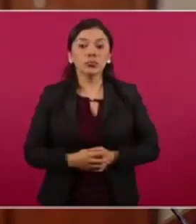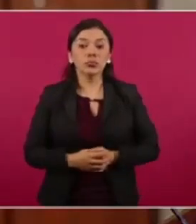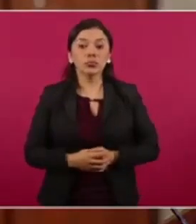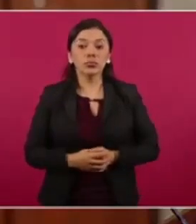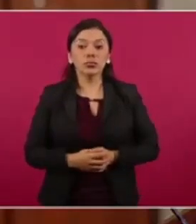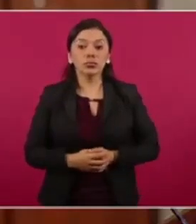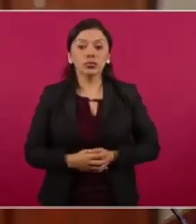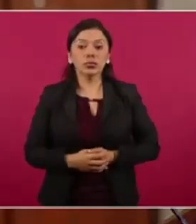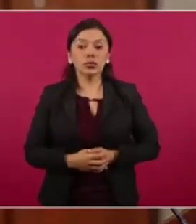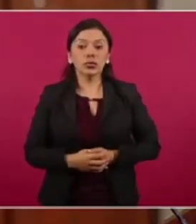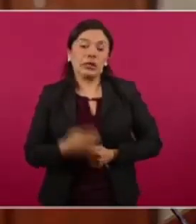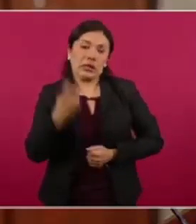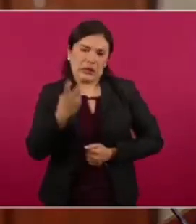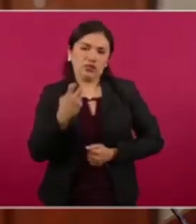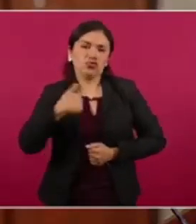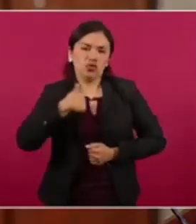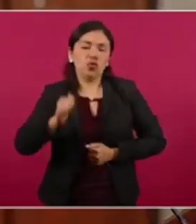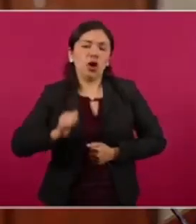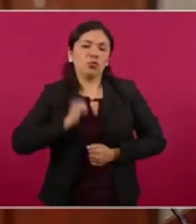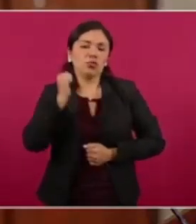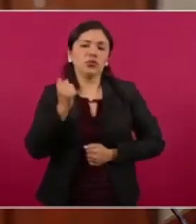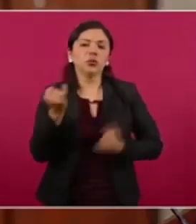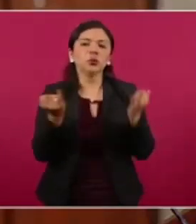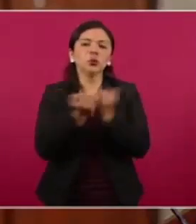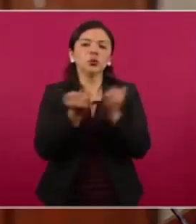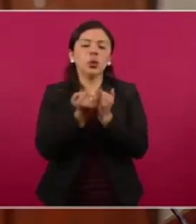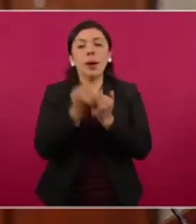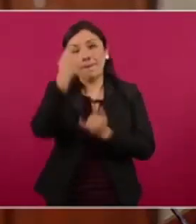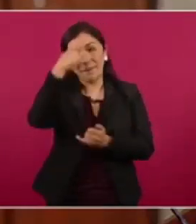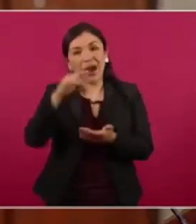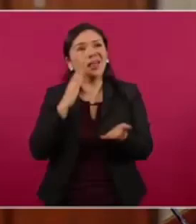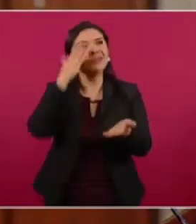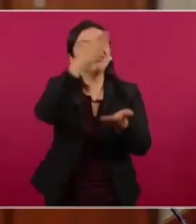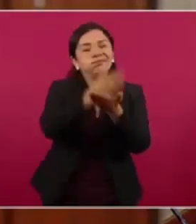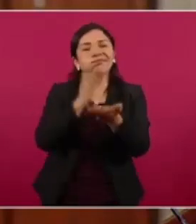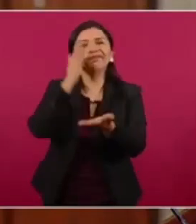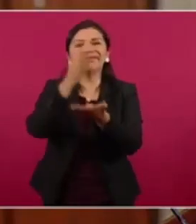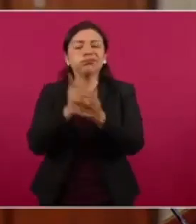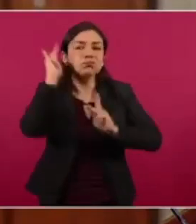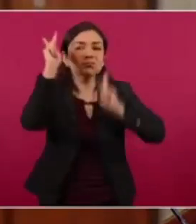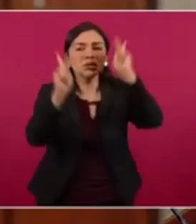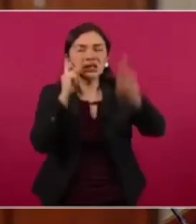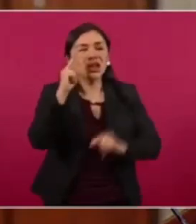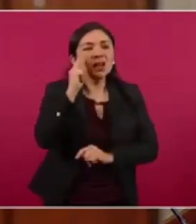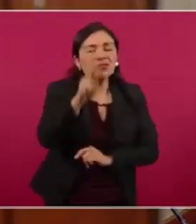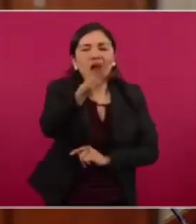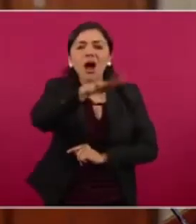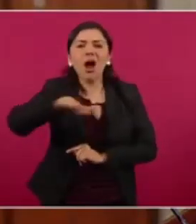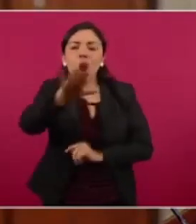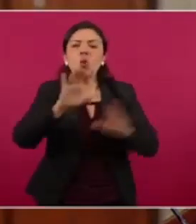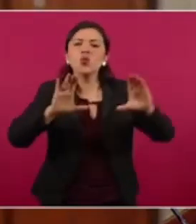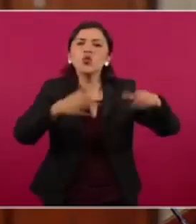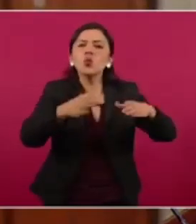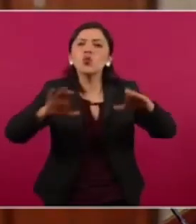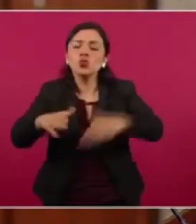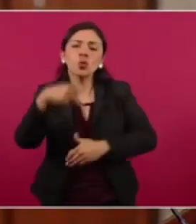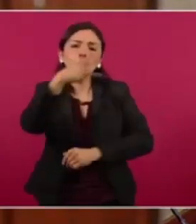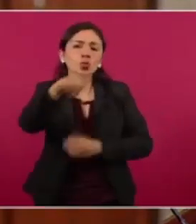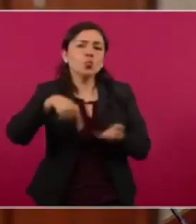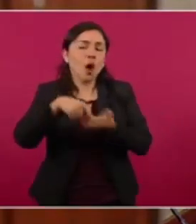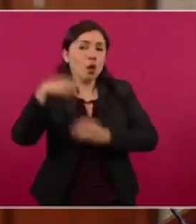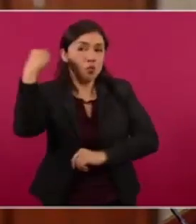yo aprovecharía también para visitar comunidades de Oaxaca y